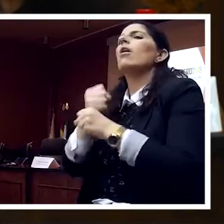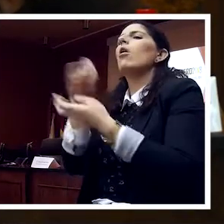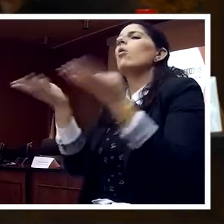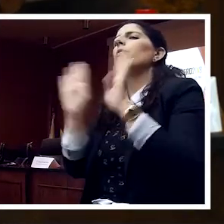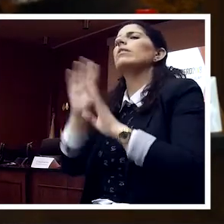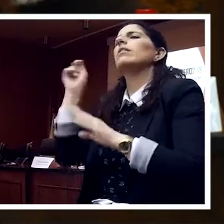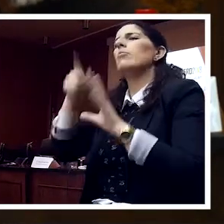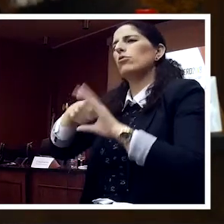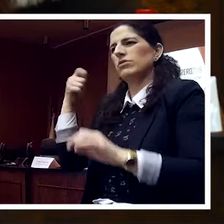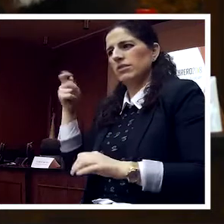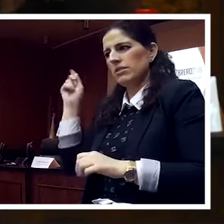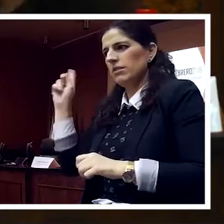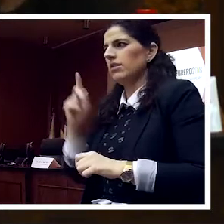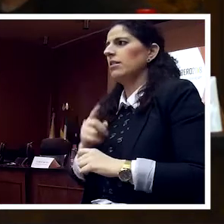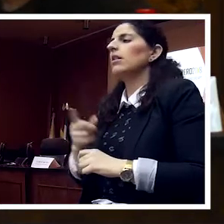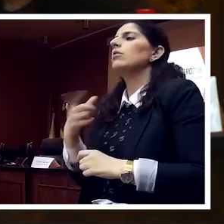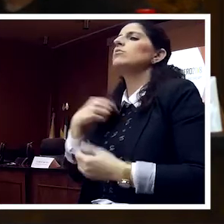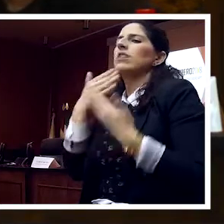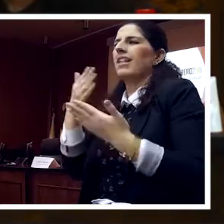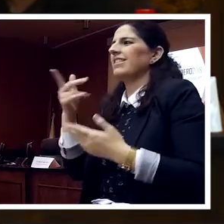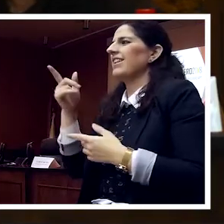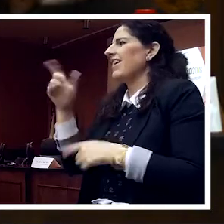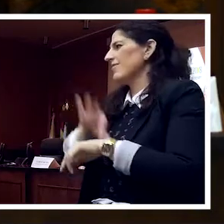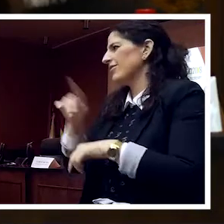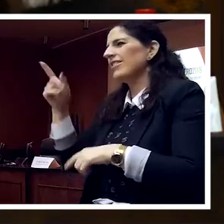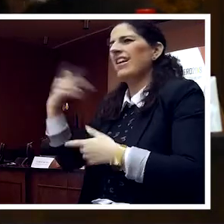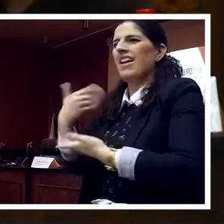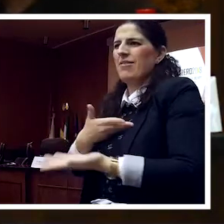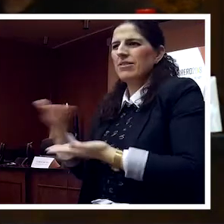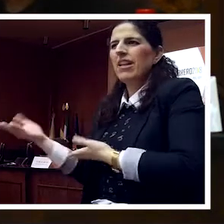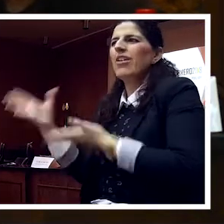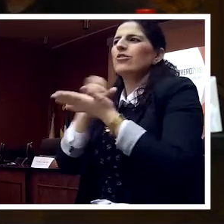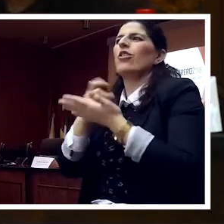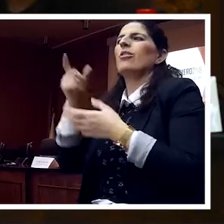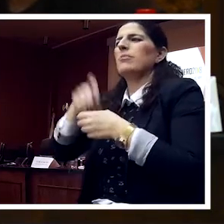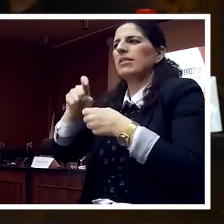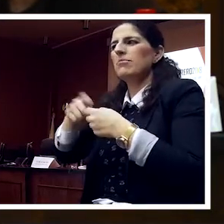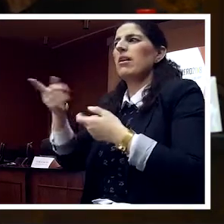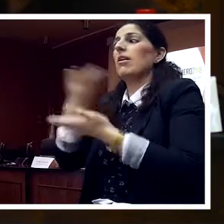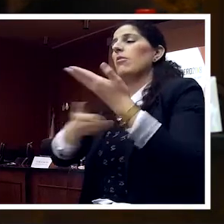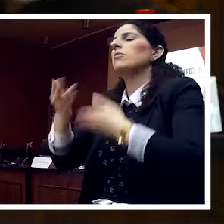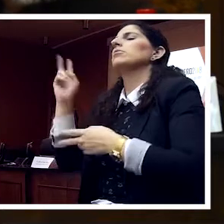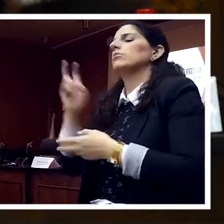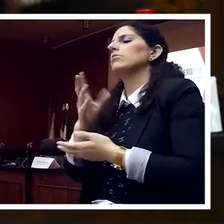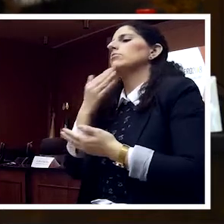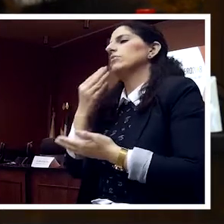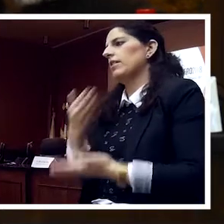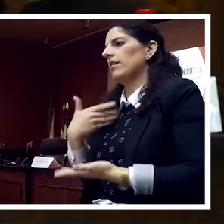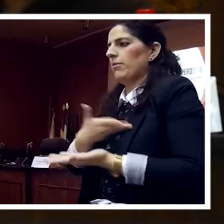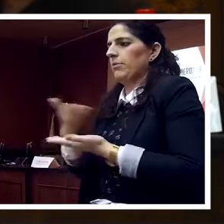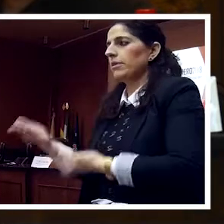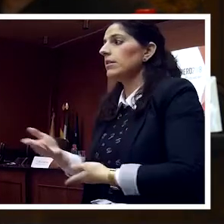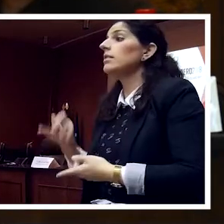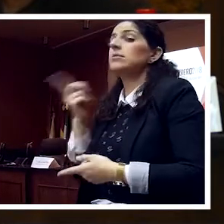de Montilla. Y bueno, ante todo, agradecer a la doctora Muñoz y a todos los que han colaborado en esta reunión. Y como la